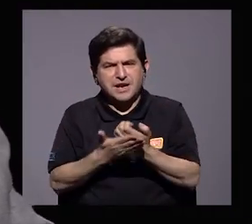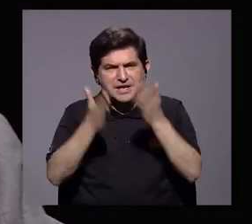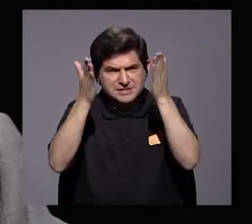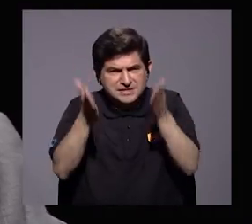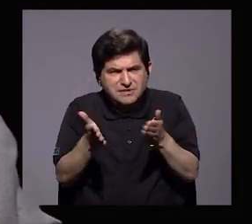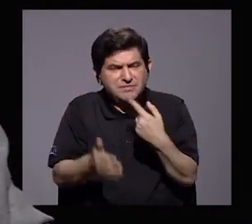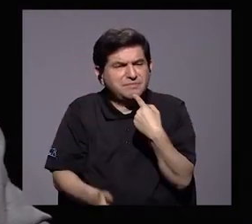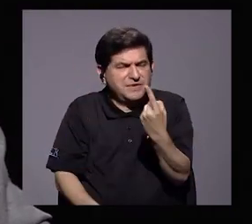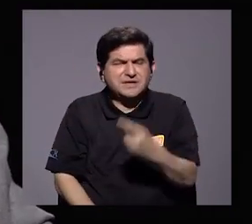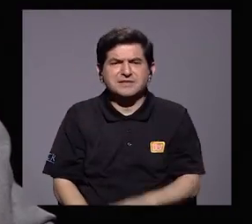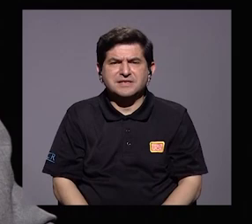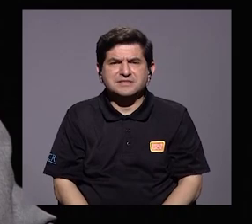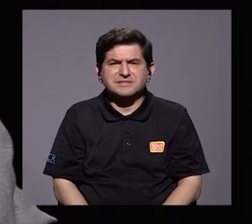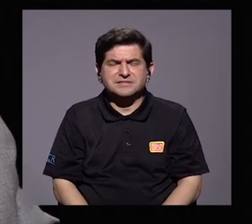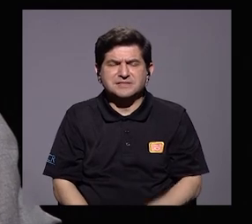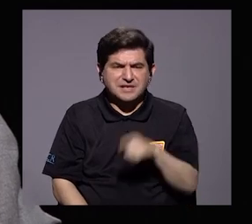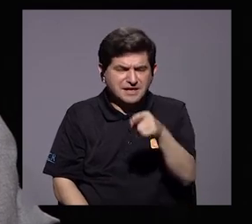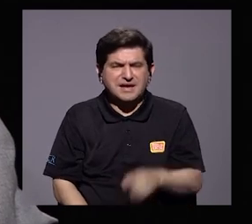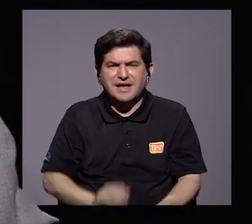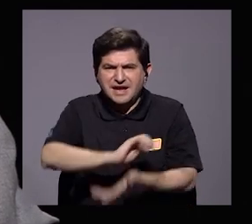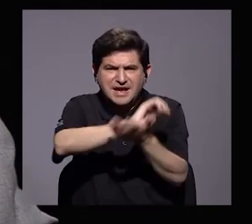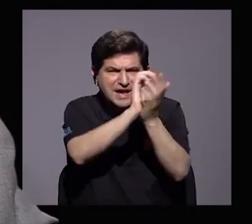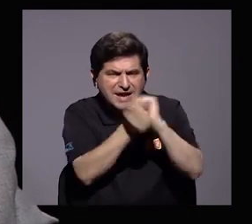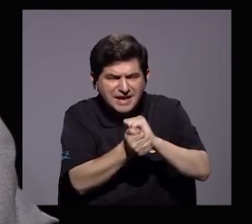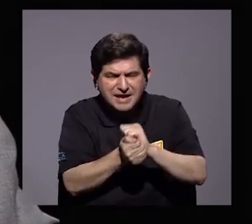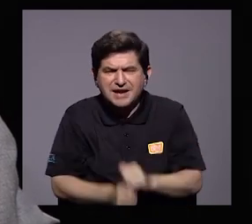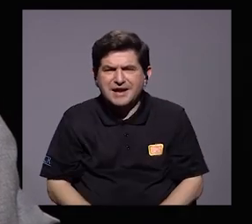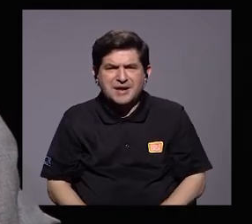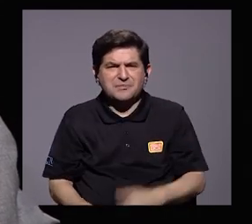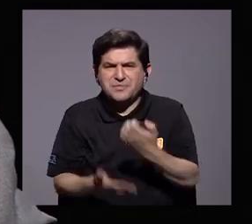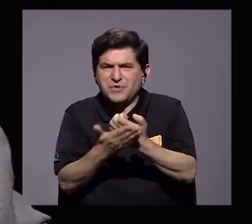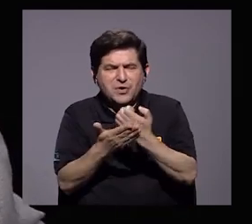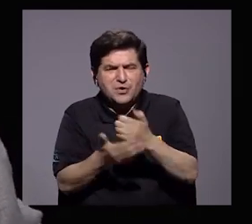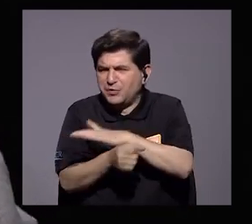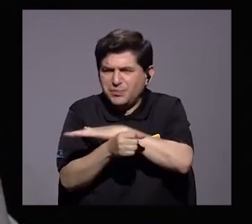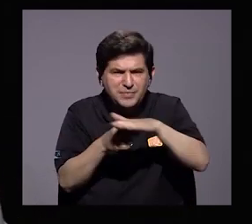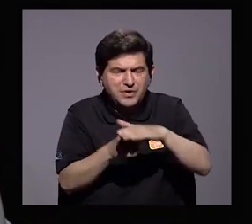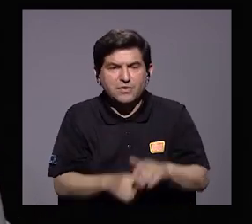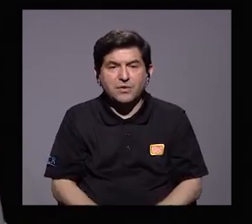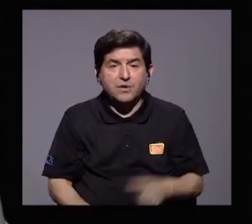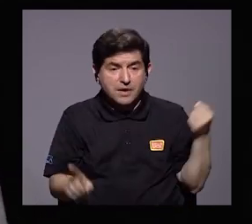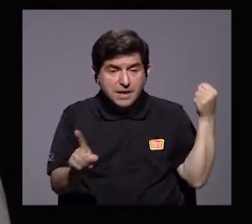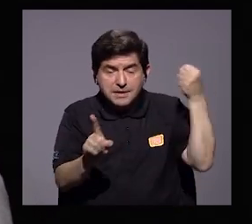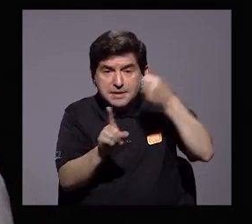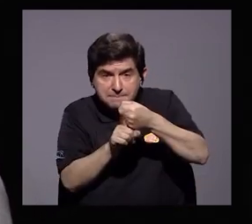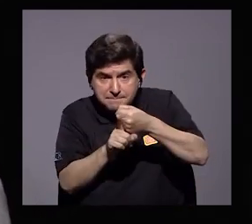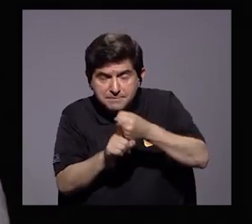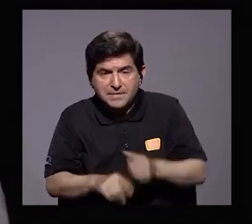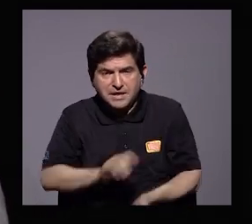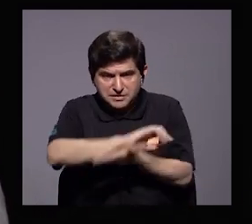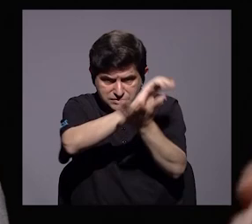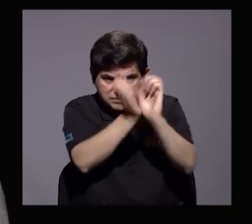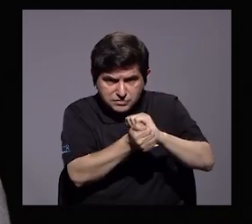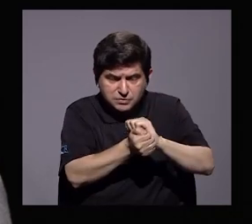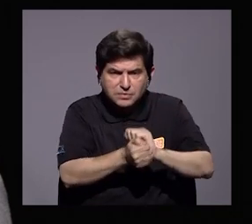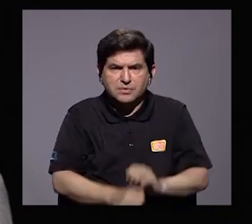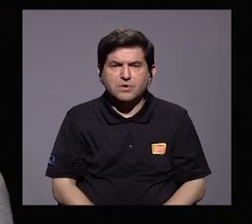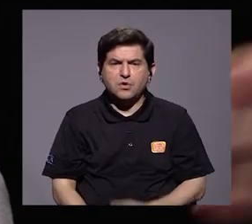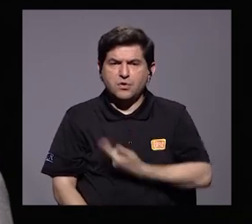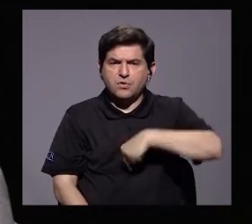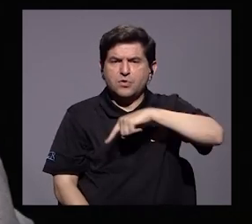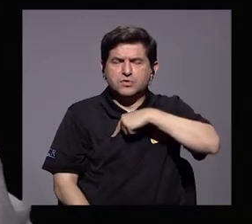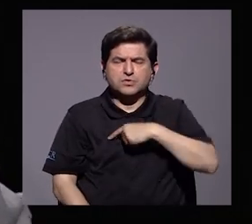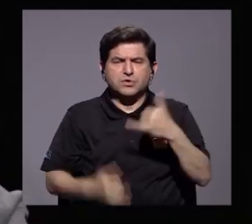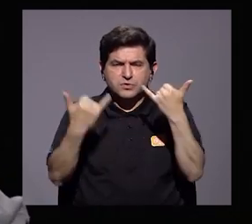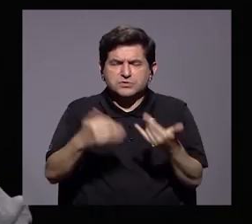economistas de frente que dicen que la reforma no fue integral que tanto valor tuvo el impacto de esta reforma para